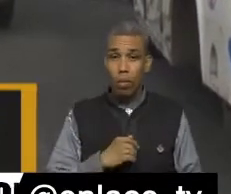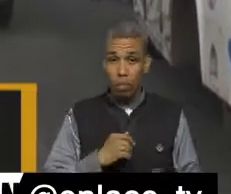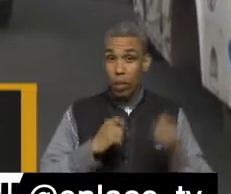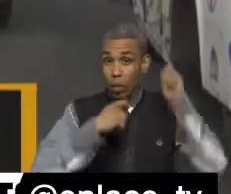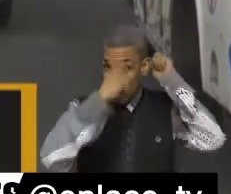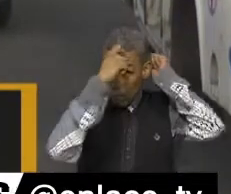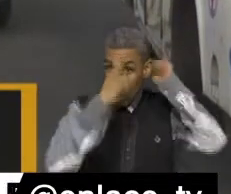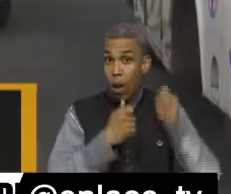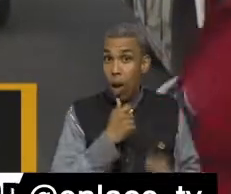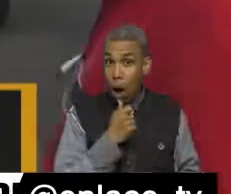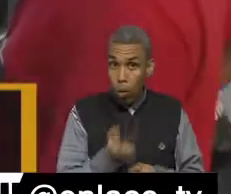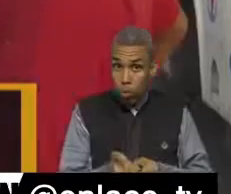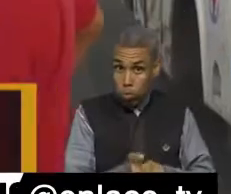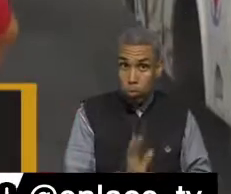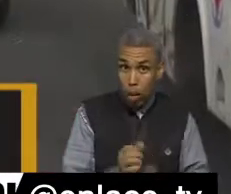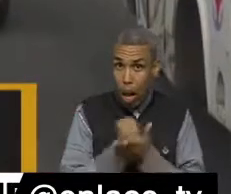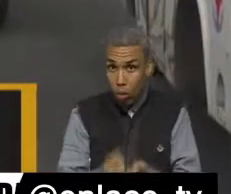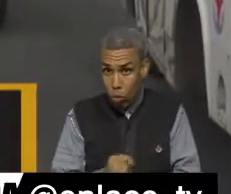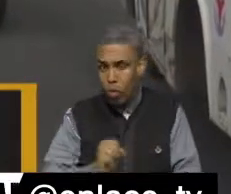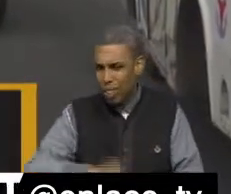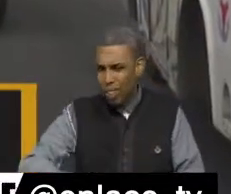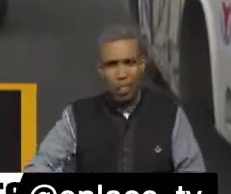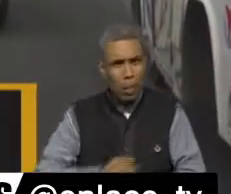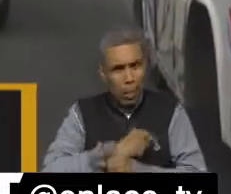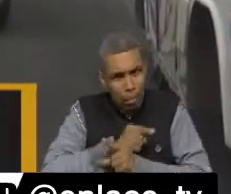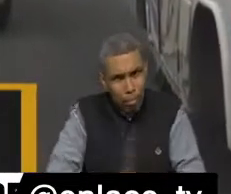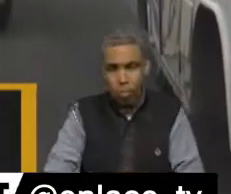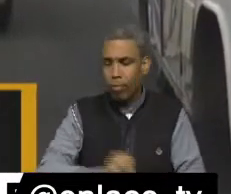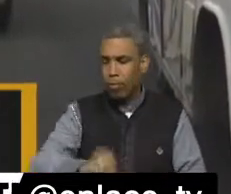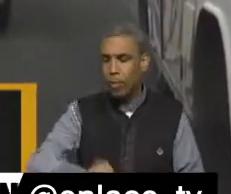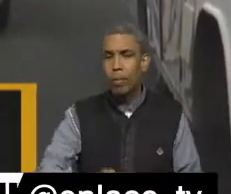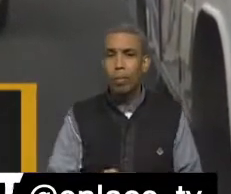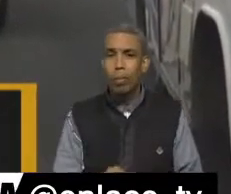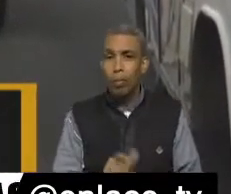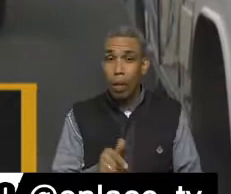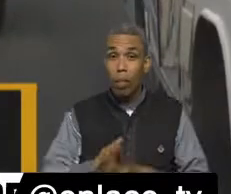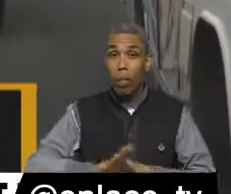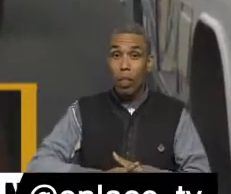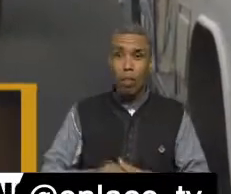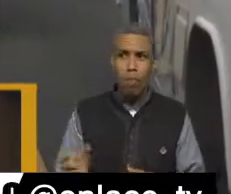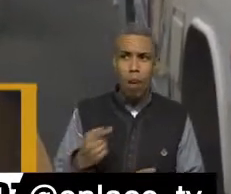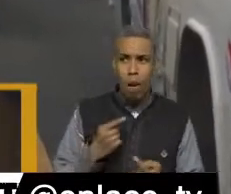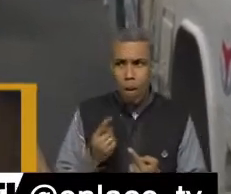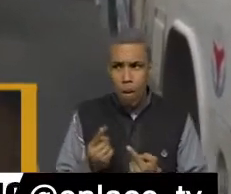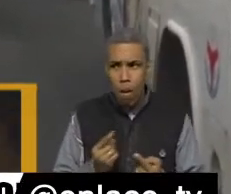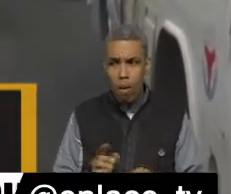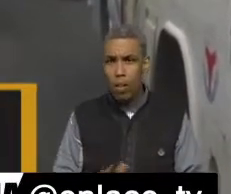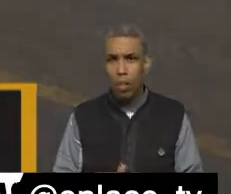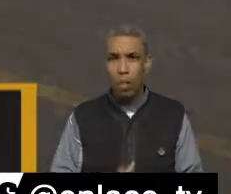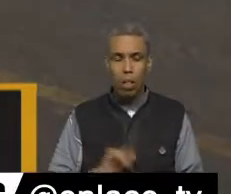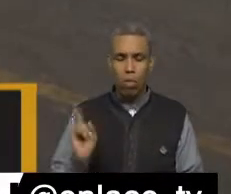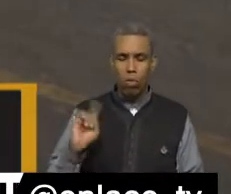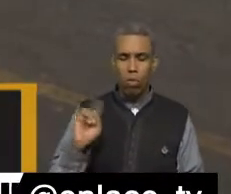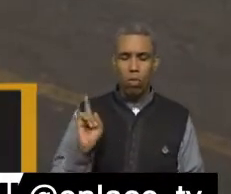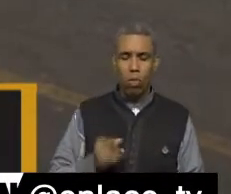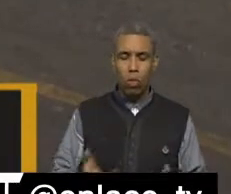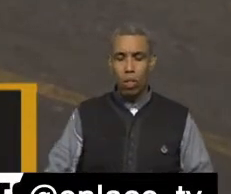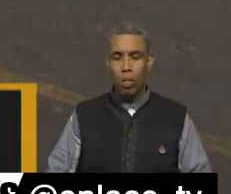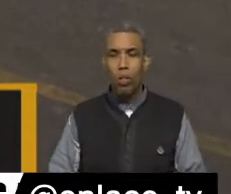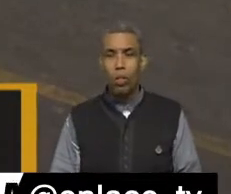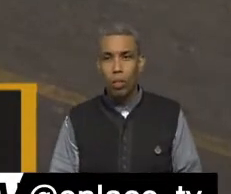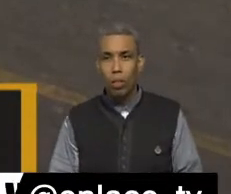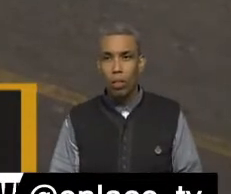Bomberos divinos de inmediato. ¿Para qué? Eso sí, excelente servicio. ¿Ya habló con el señor del taxi? No, no he hablado con él ni pienso hablar con él todavía. Tanto taxista